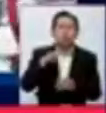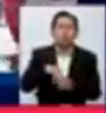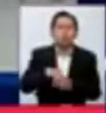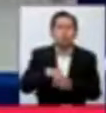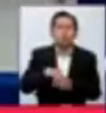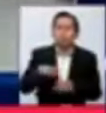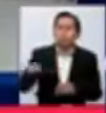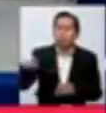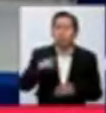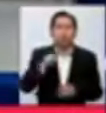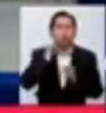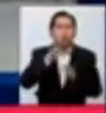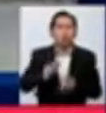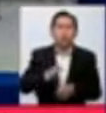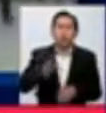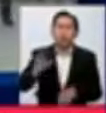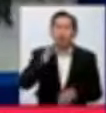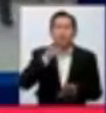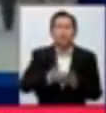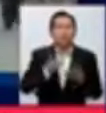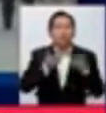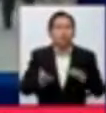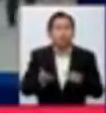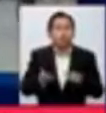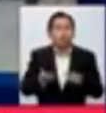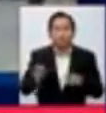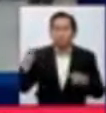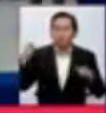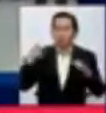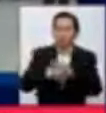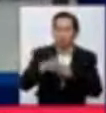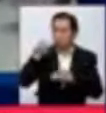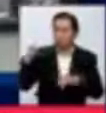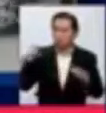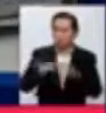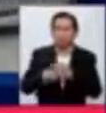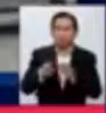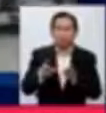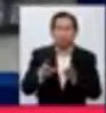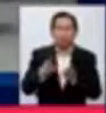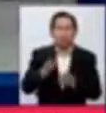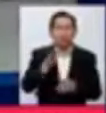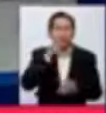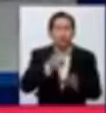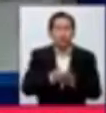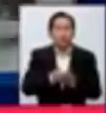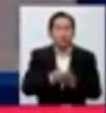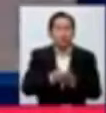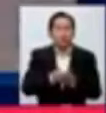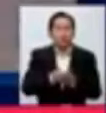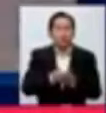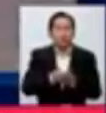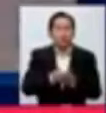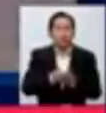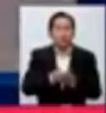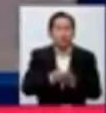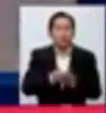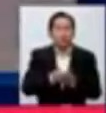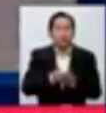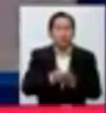eran abuelas que habían perdido a sus hijas ante un feminicida que se las había arrebatado y que encima habían tenido